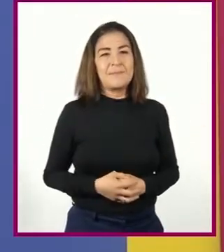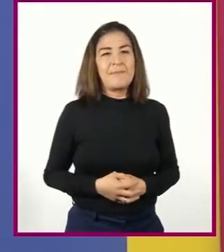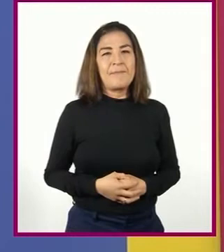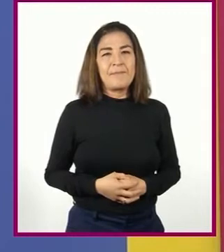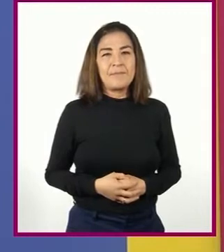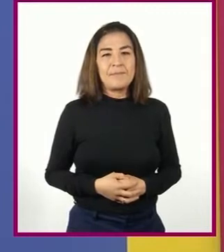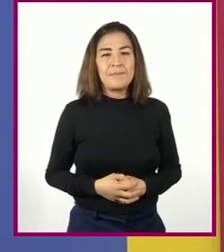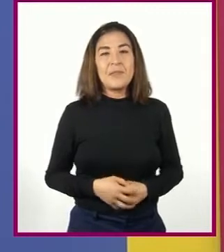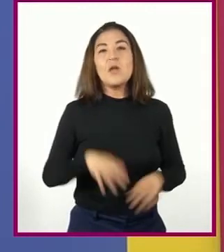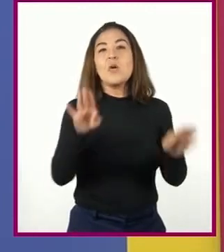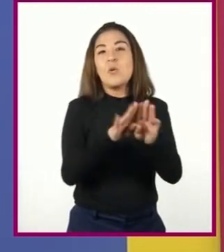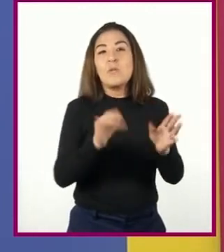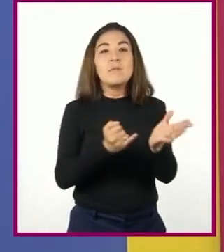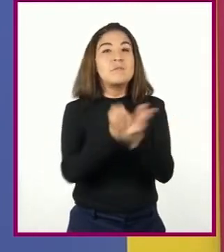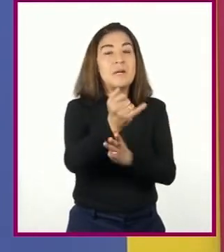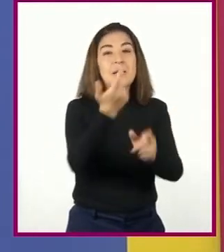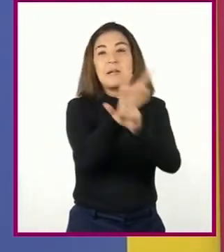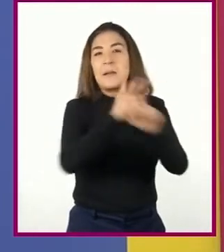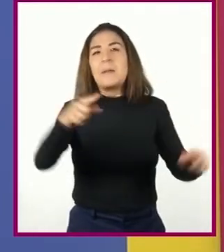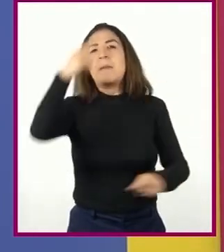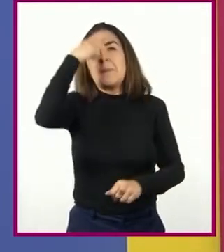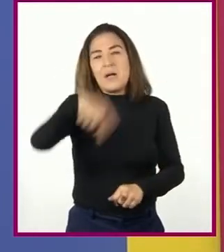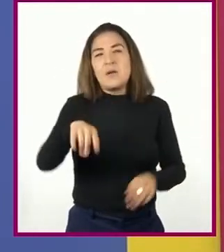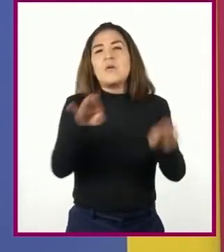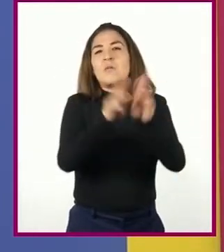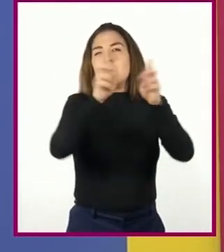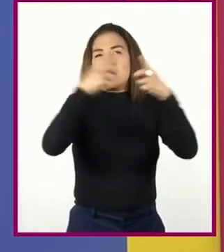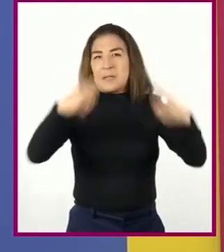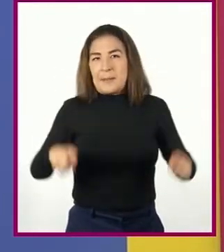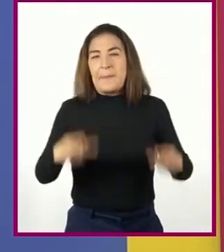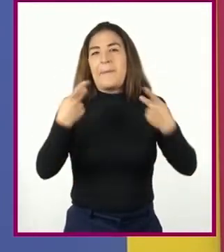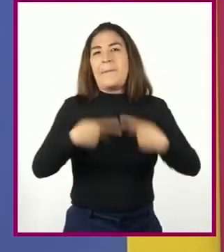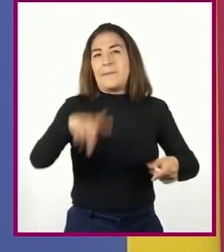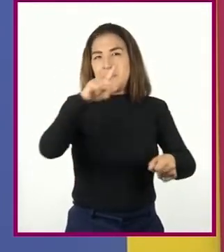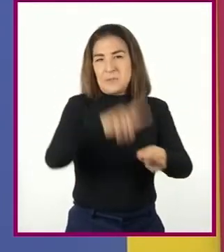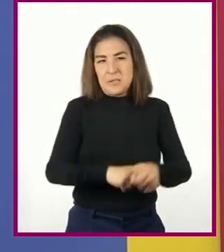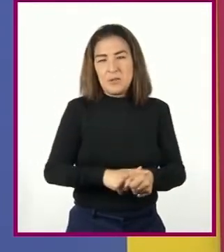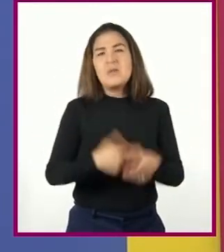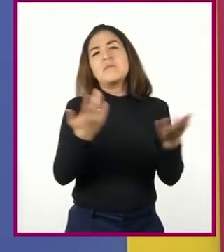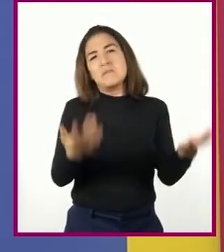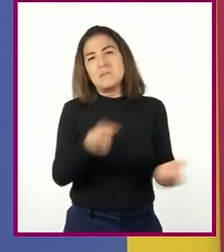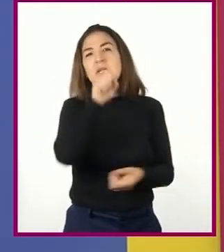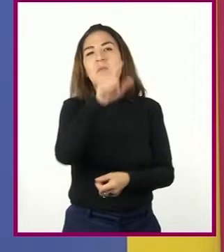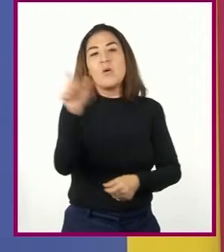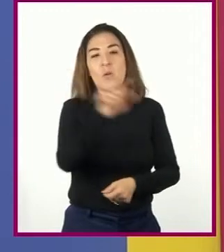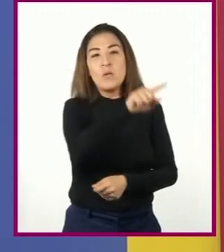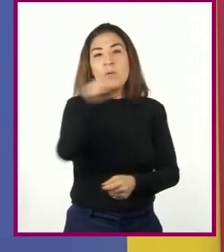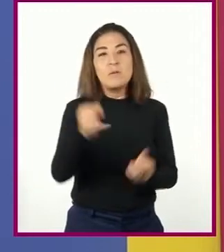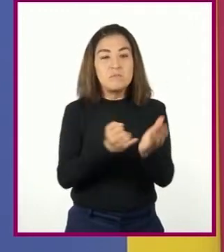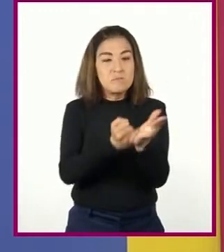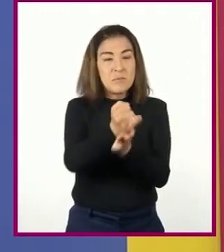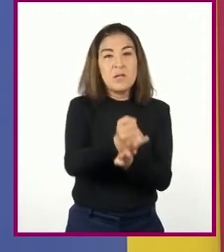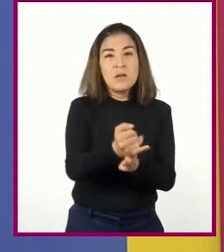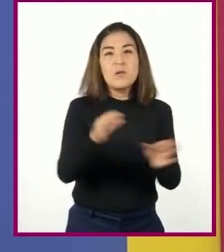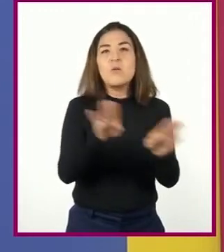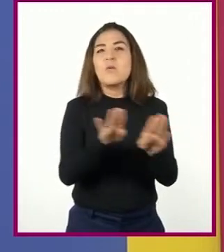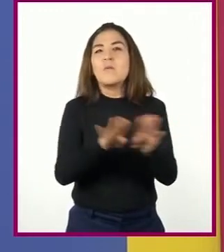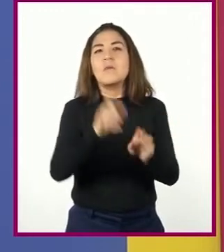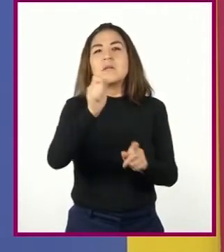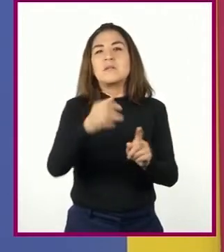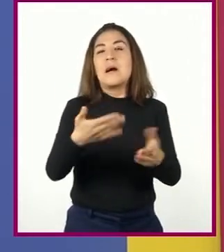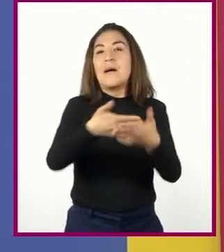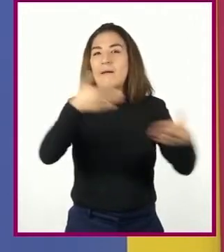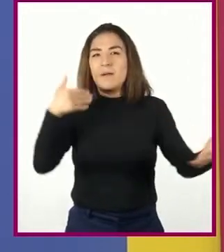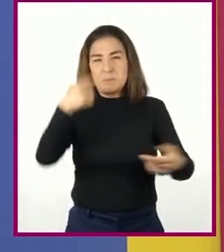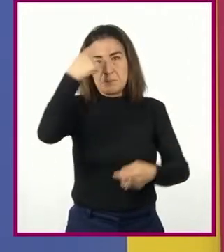Ejercer la libertad da la oportunidad para desarrollarse como persona, sobre todo cuando se toman decisiones sustentadas en